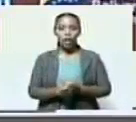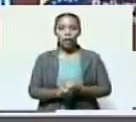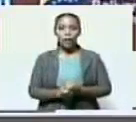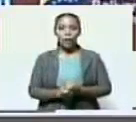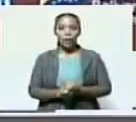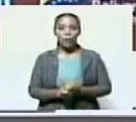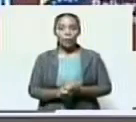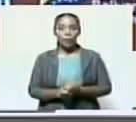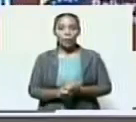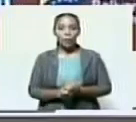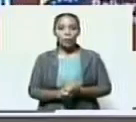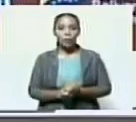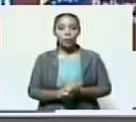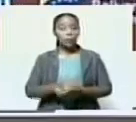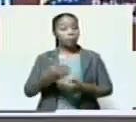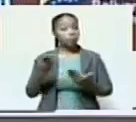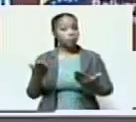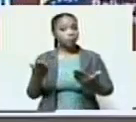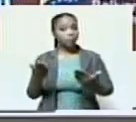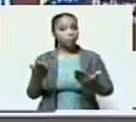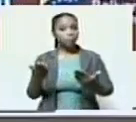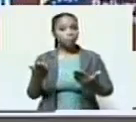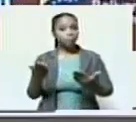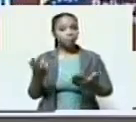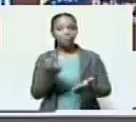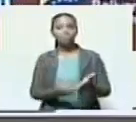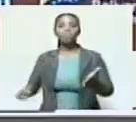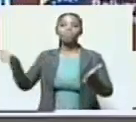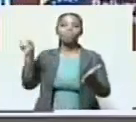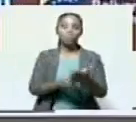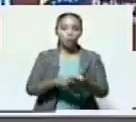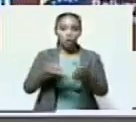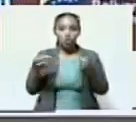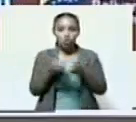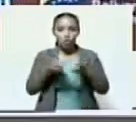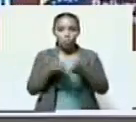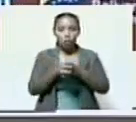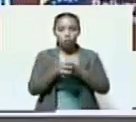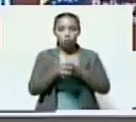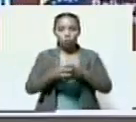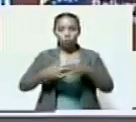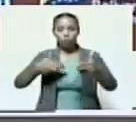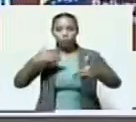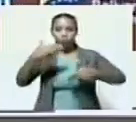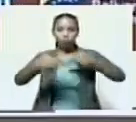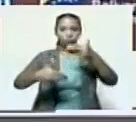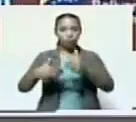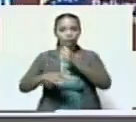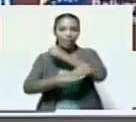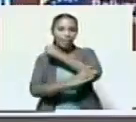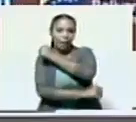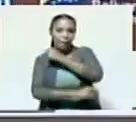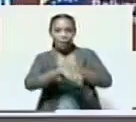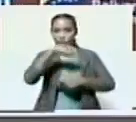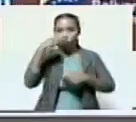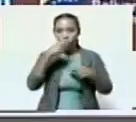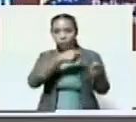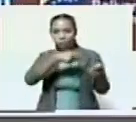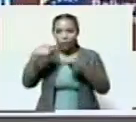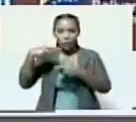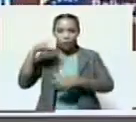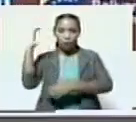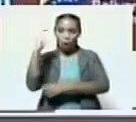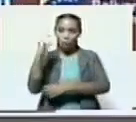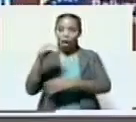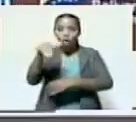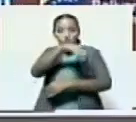venezolanas. Y les reitero a los grupos terroristas, narcotraficantes colombianos,